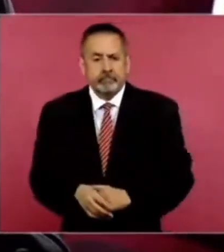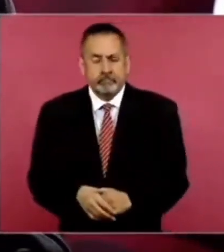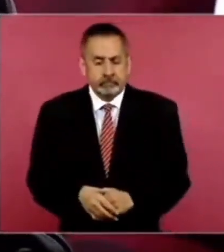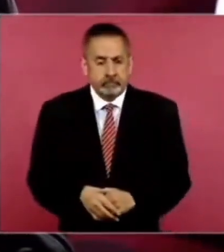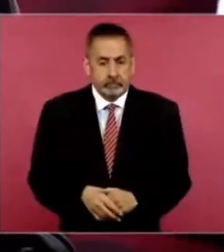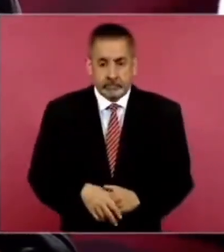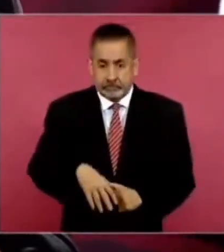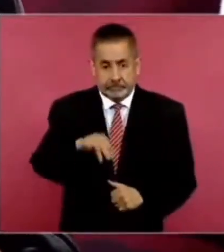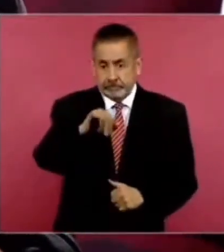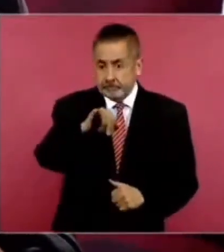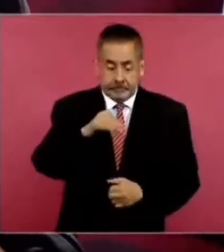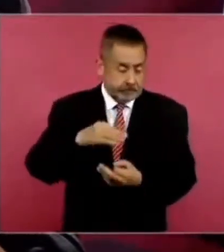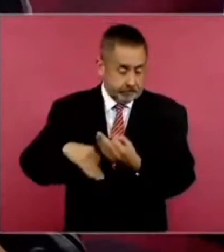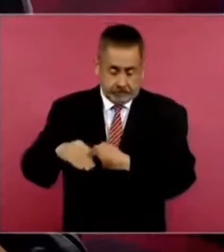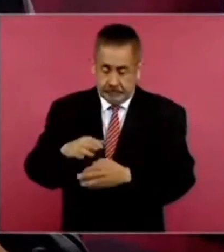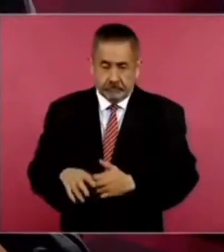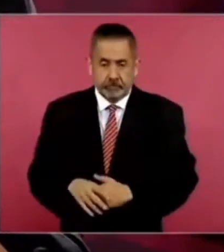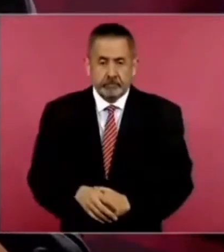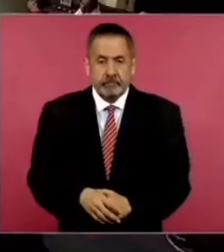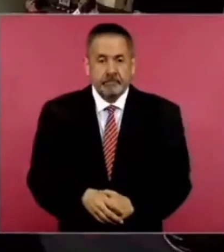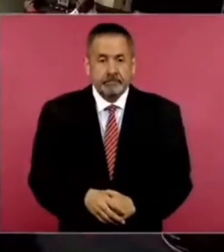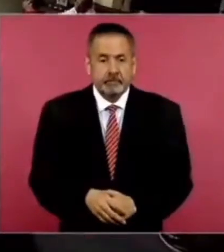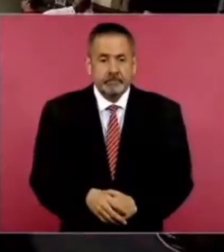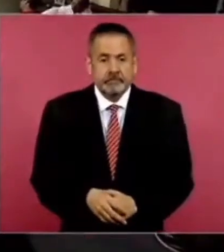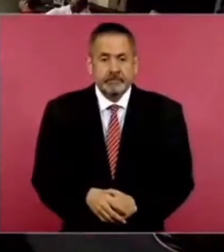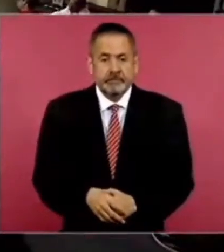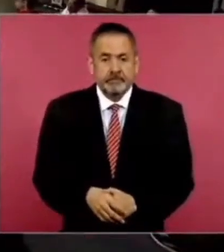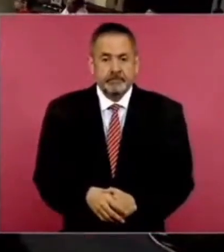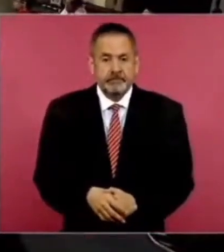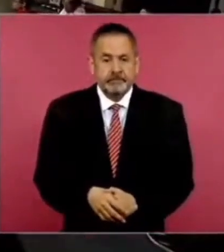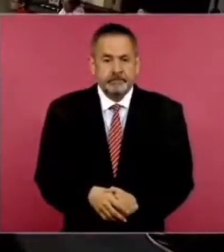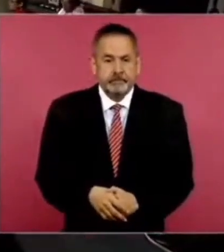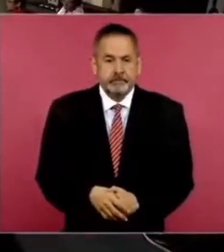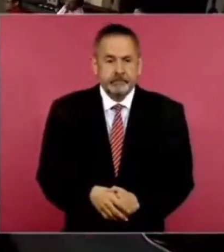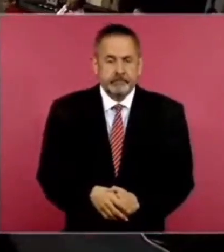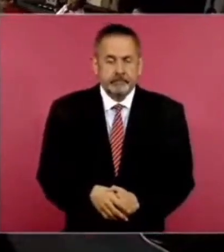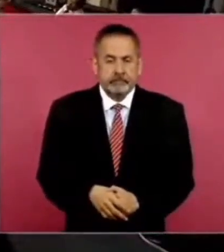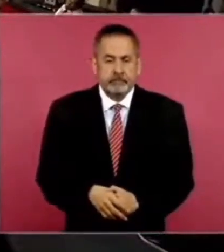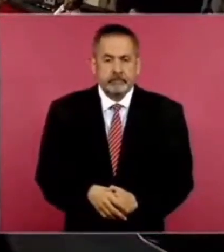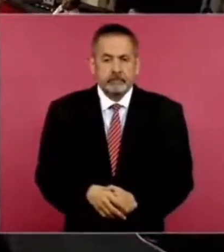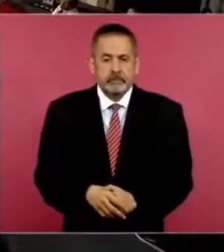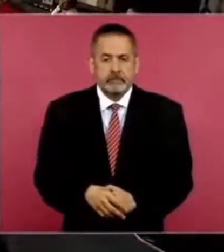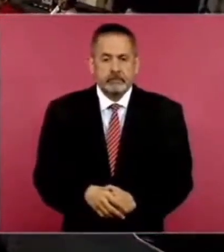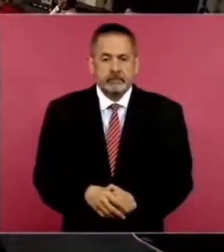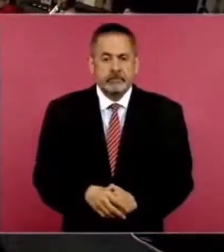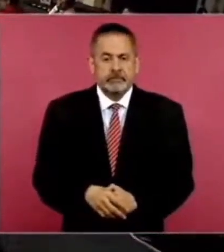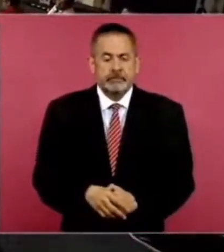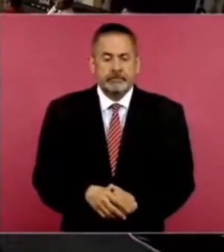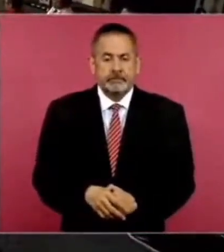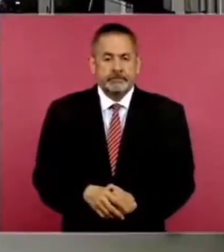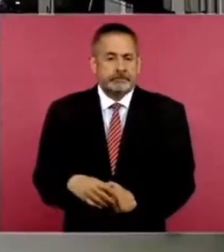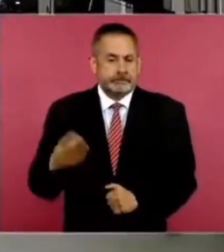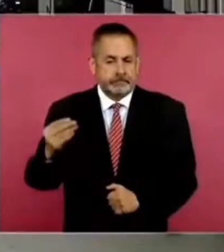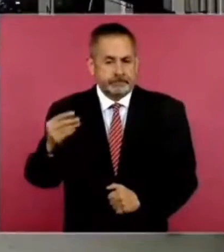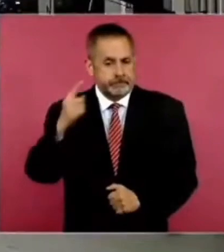Sí, todos. Hoy llega la canciller a Washington a reunirse con legisladores de Estados Unidos. Por ese tema también va a